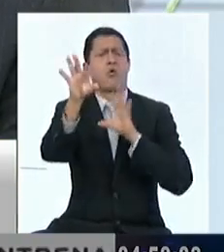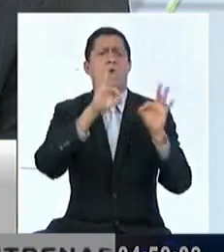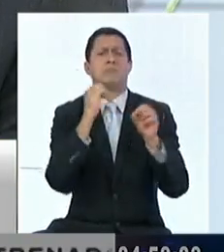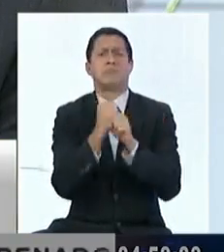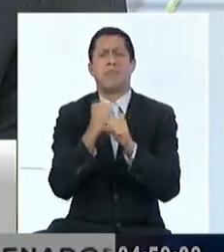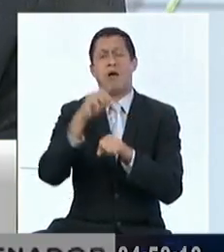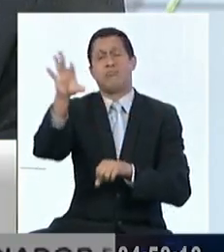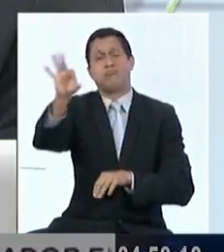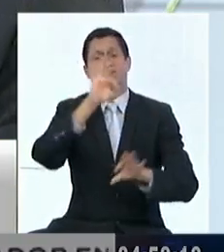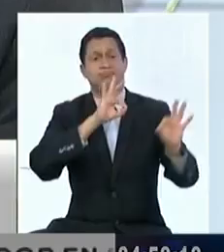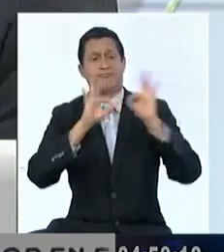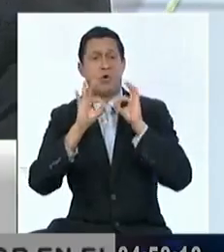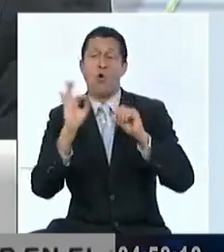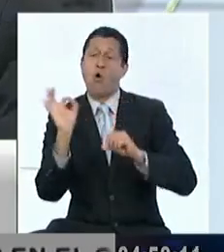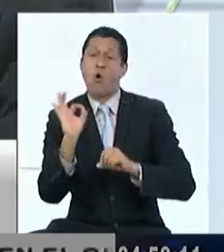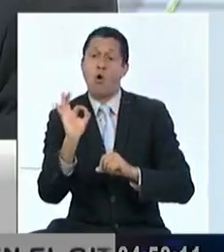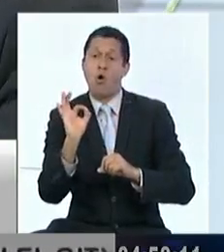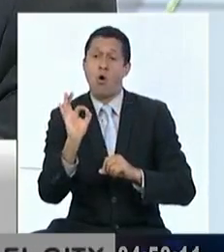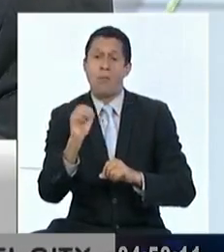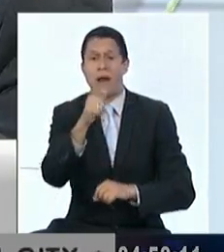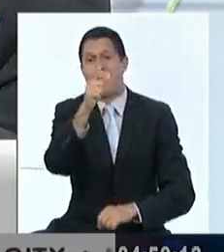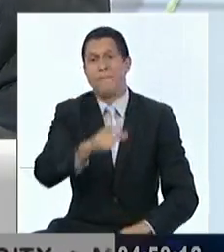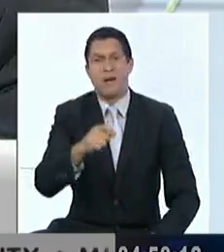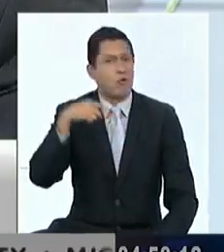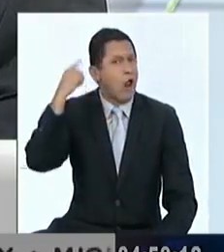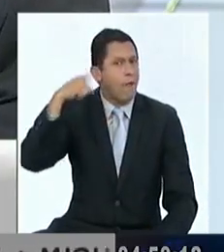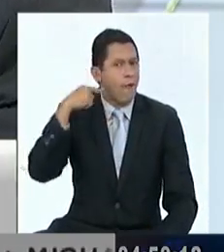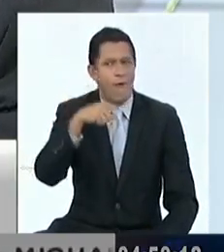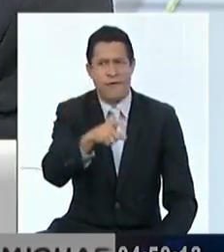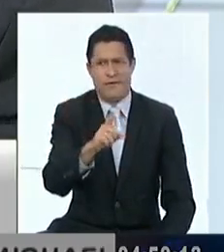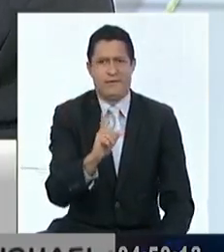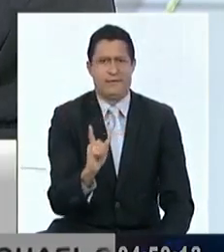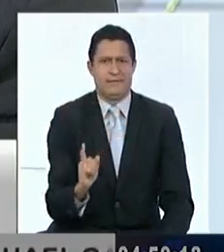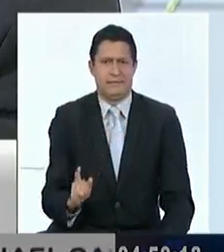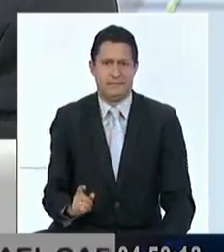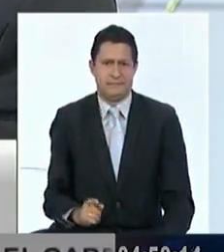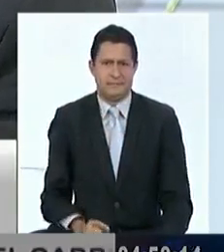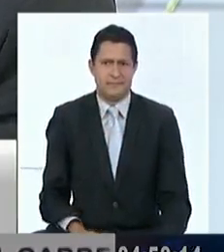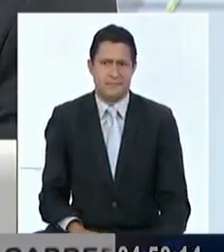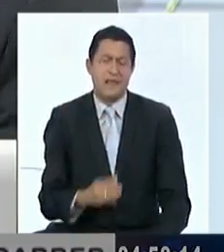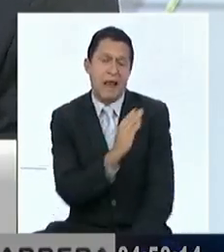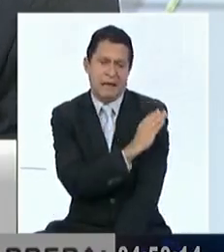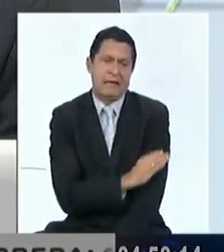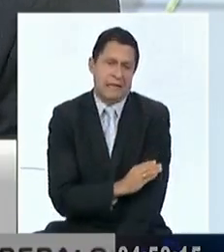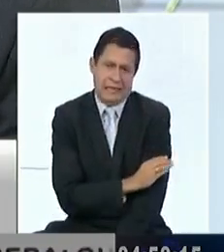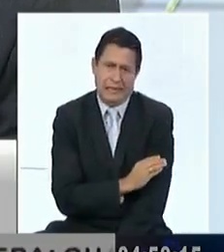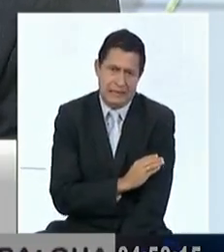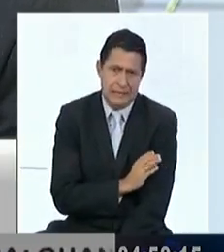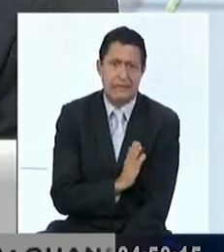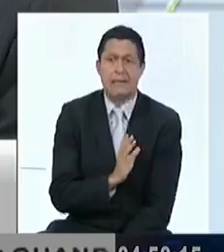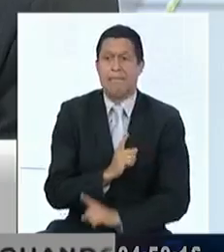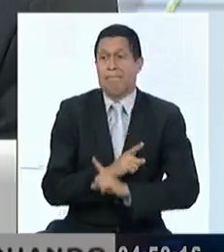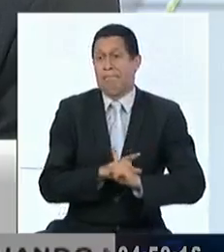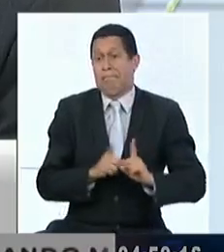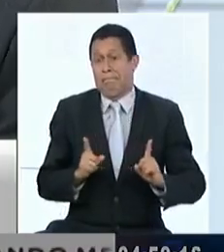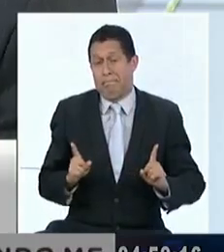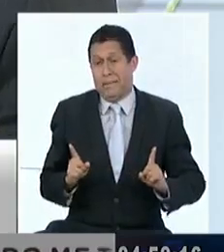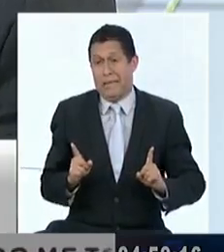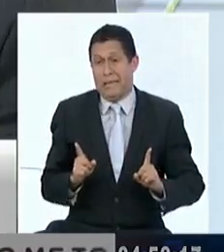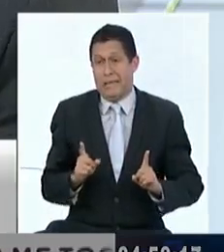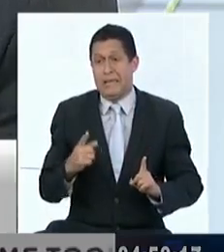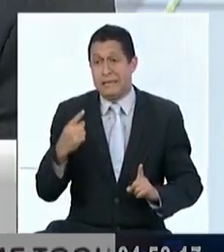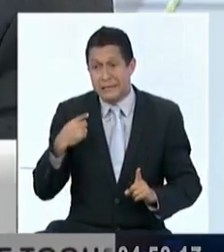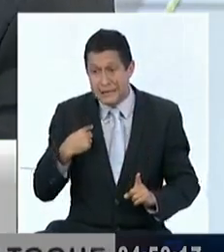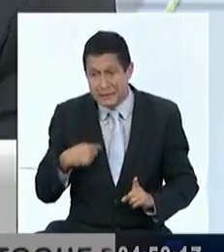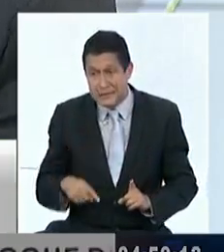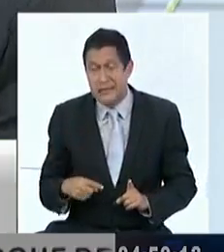del psicólogo industrial o para las personas que están locas en el caso lo mejor del de la clínica no entonces éste hay que darle